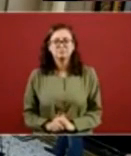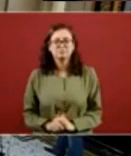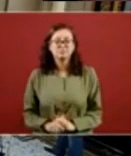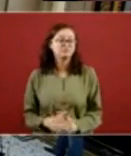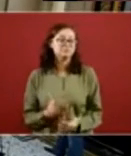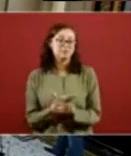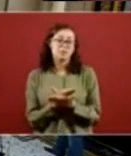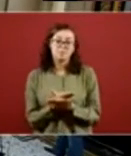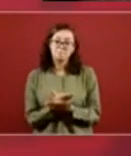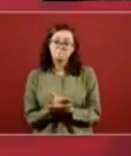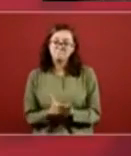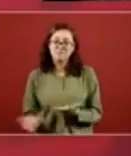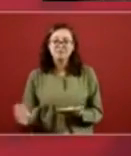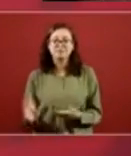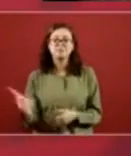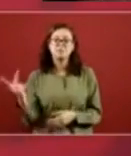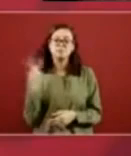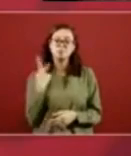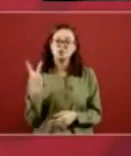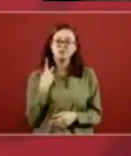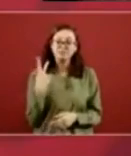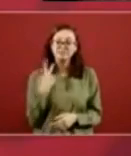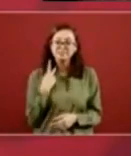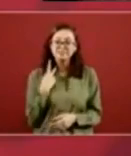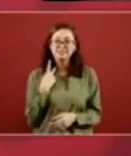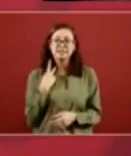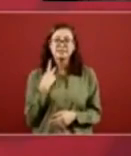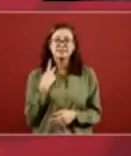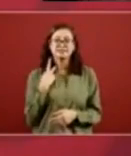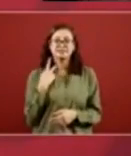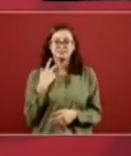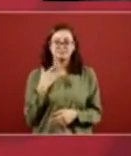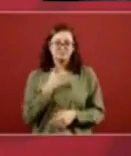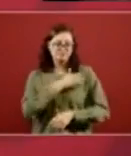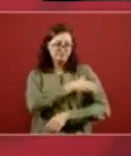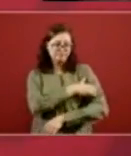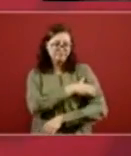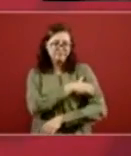y sobre todo el poder es humildad